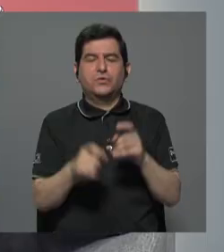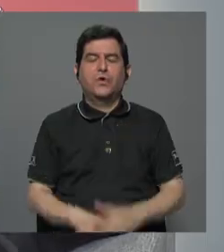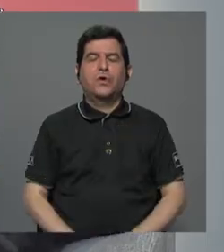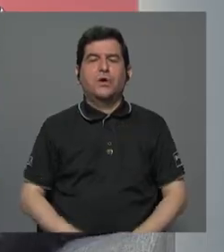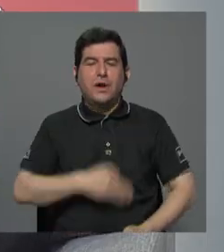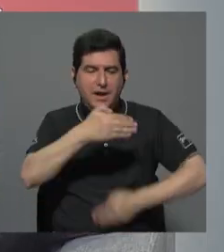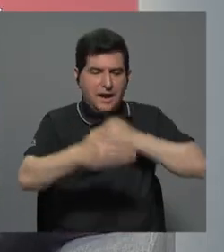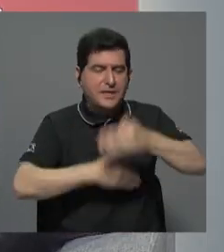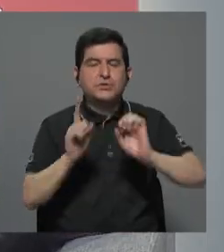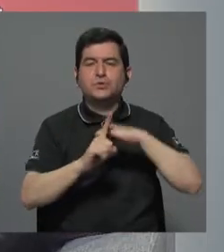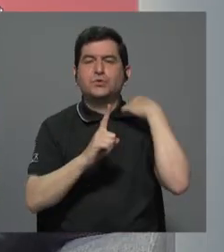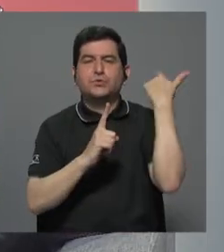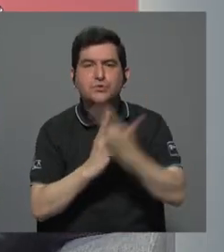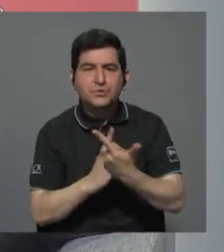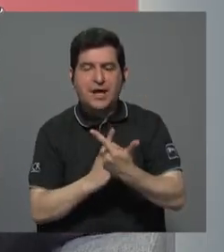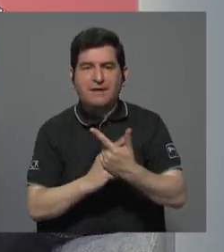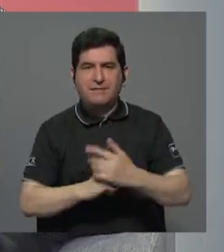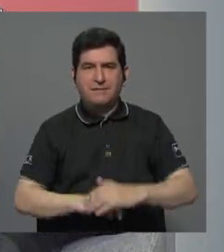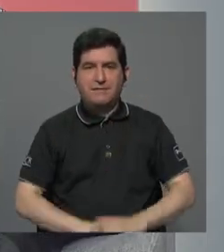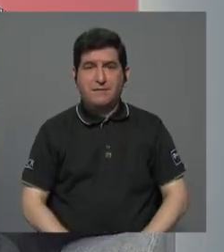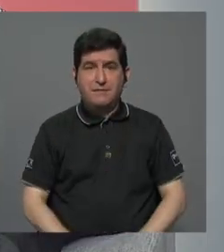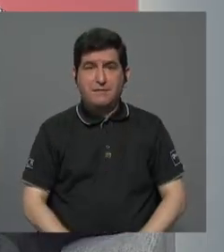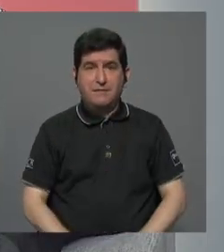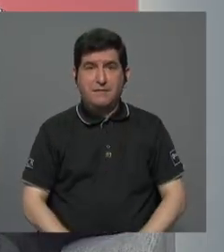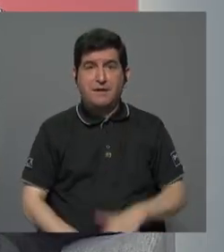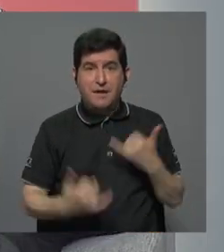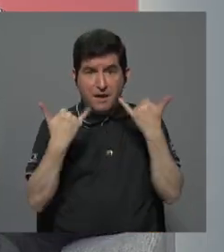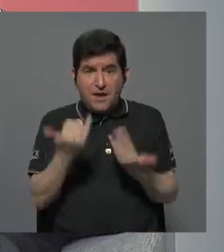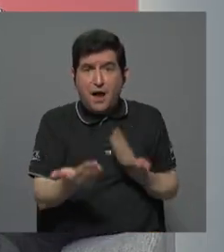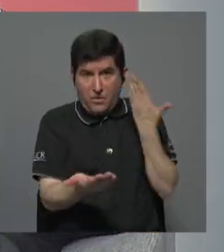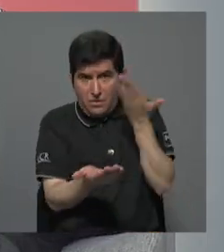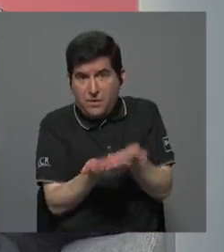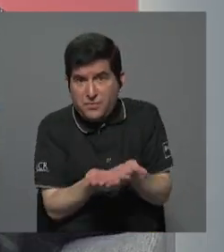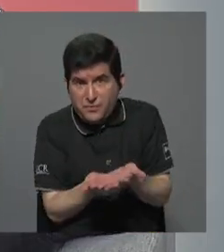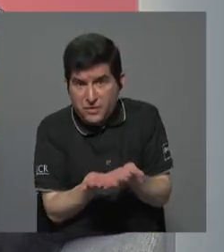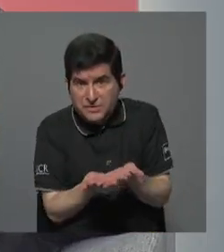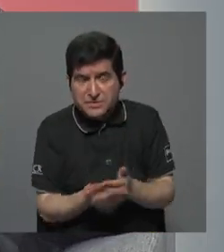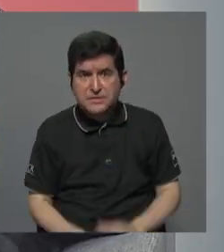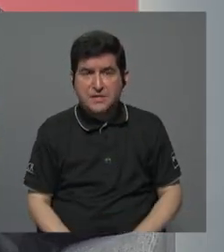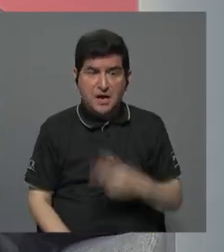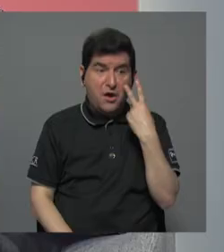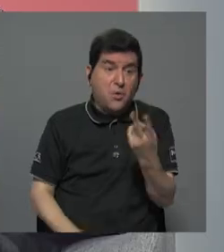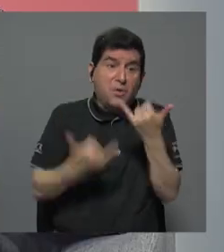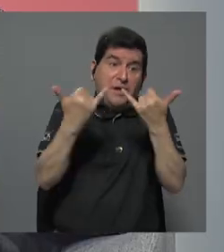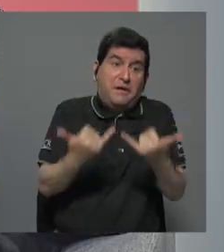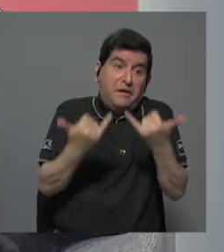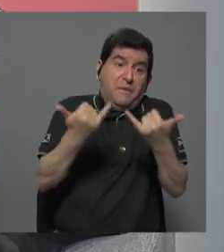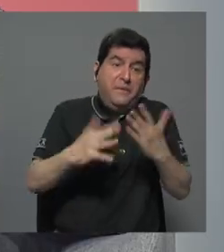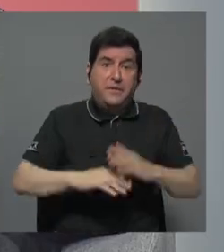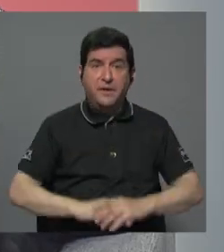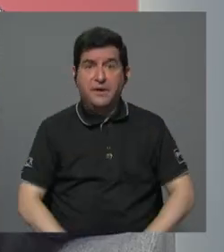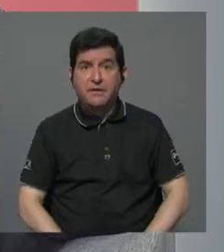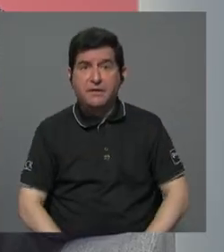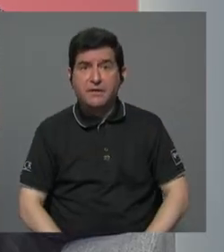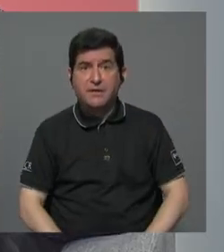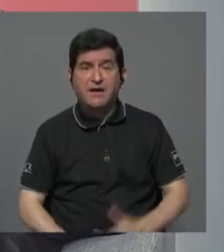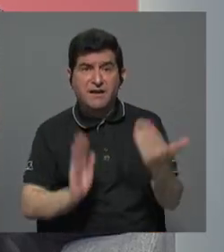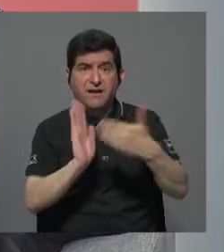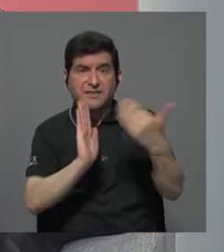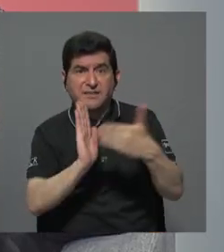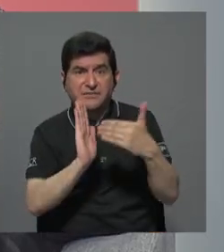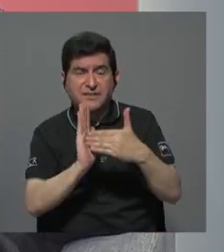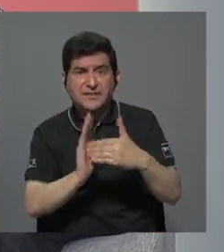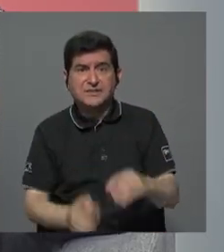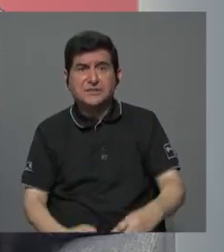gestor de lo social ya como lo estamos planteando en este momento o como se está viendo en este momento la gran afectación